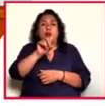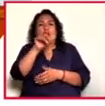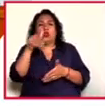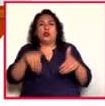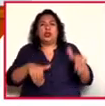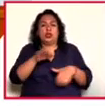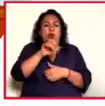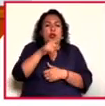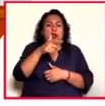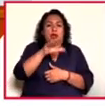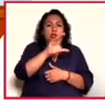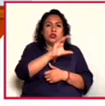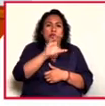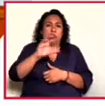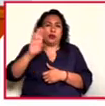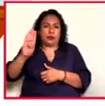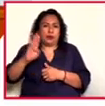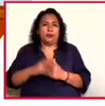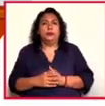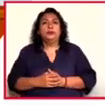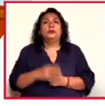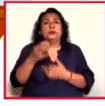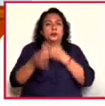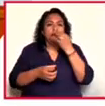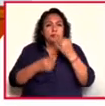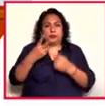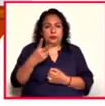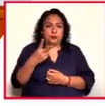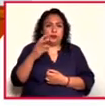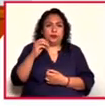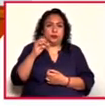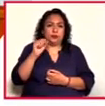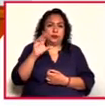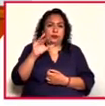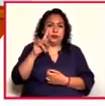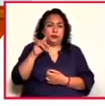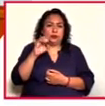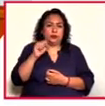del Centro Cultural del Bosque. Noticias 22, Óscar Cortés.